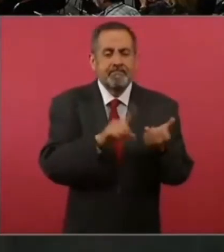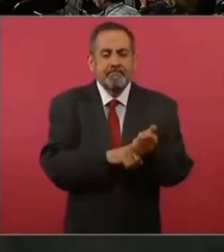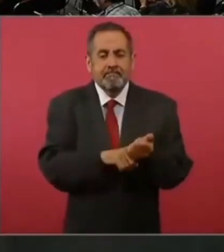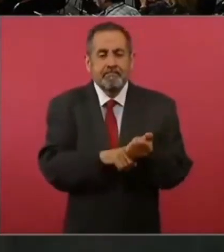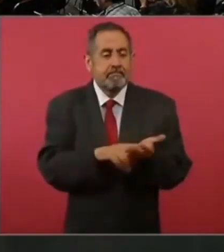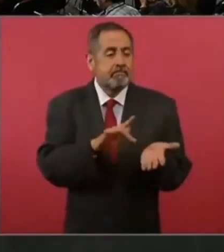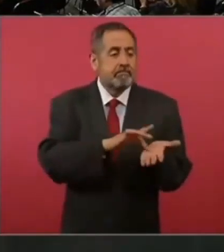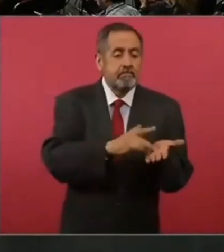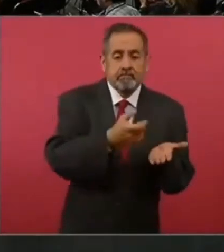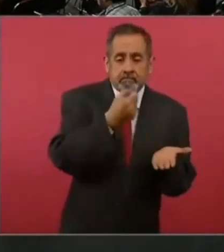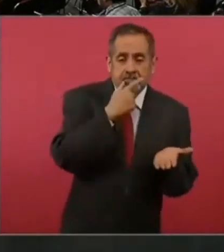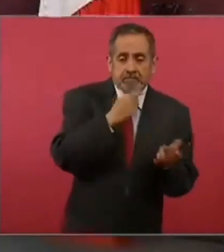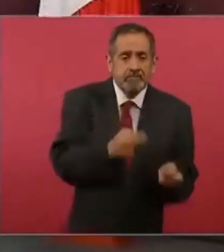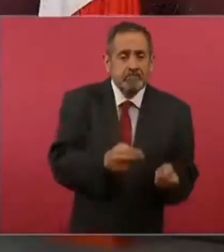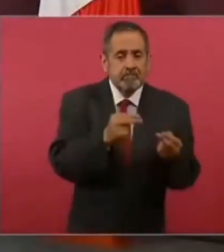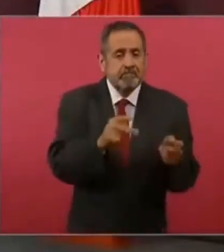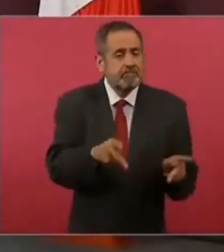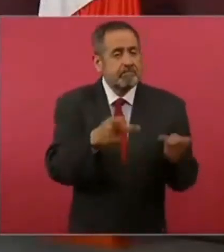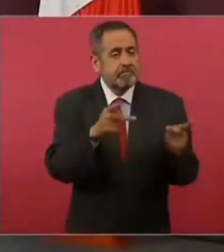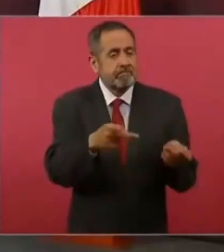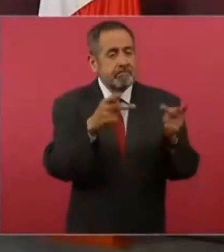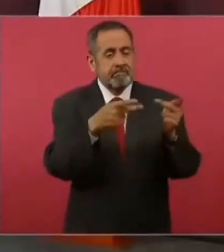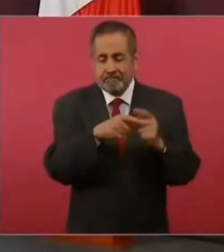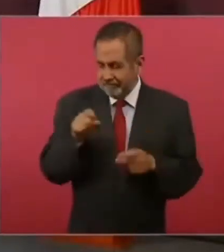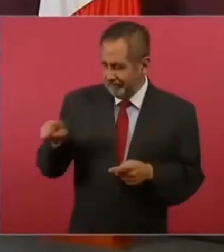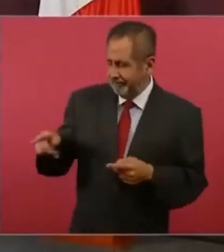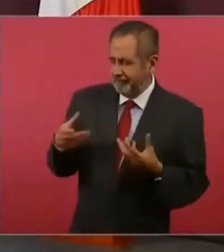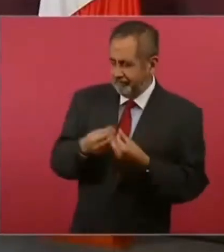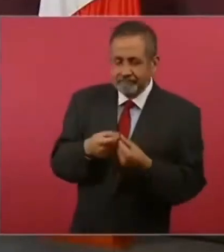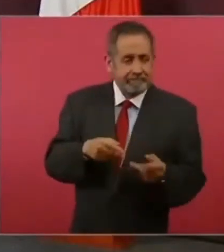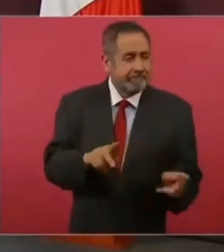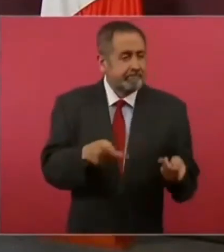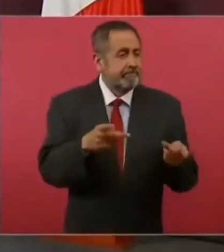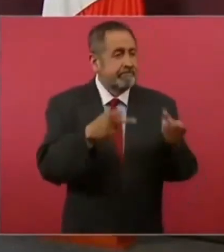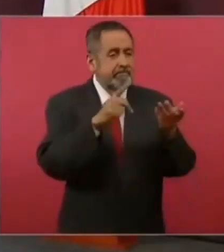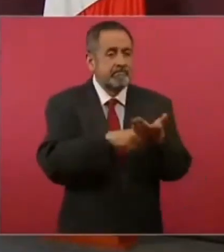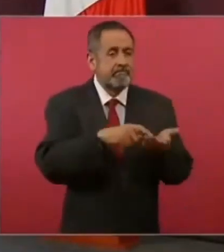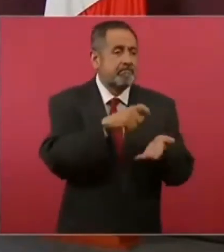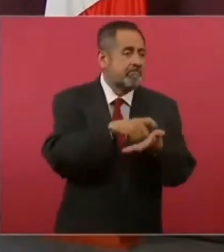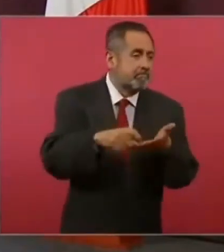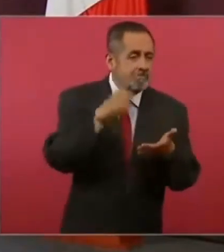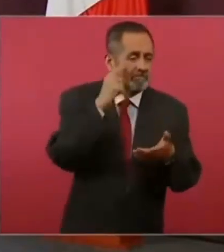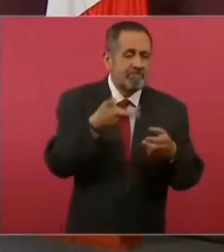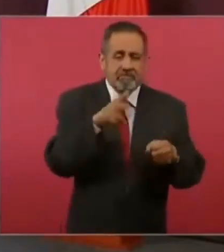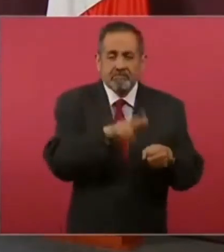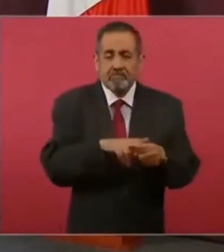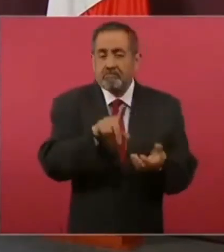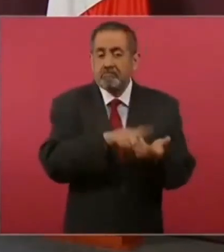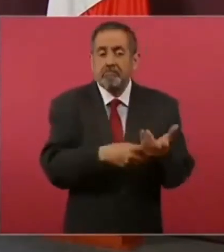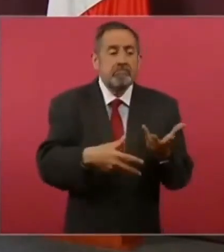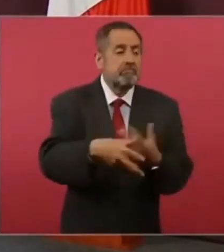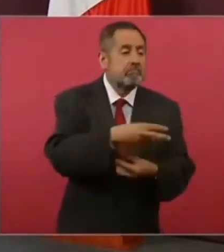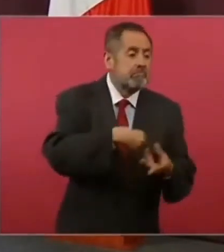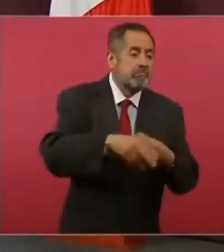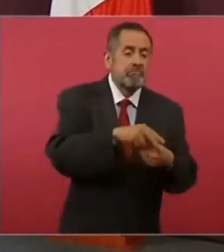de medicinas, ya que estamos tratando el tema, y de equipos médicos.